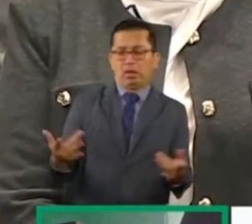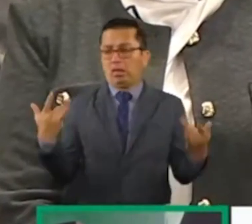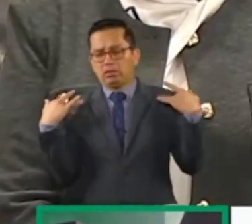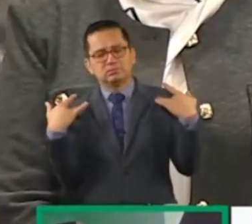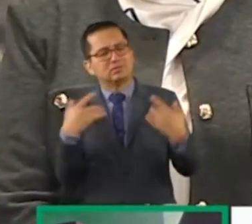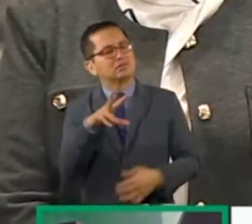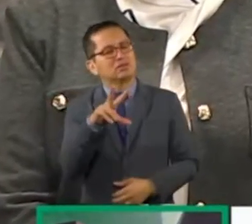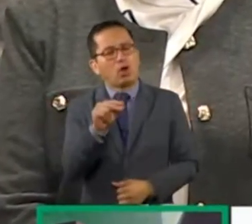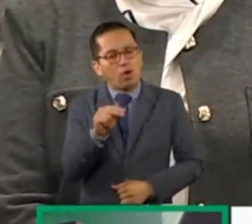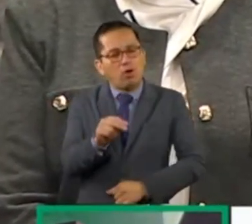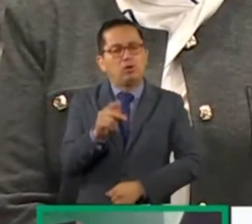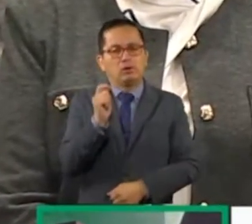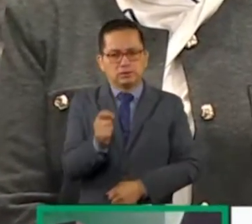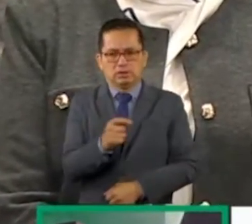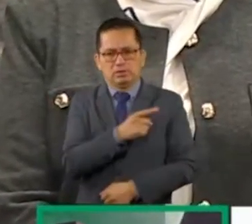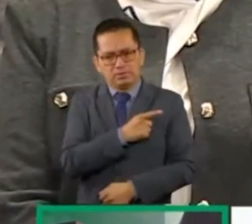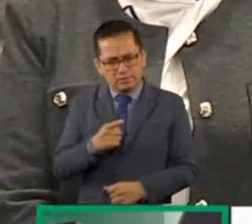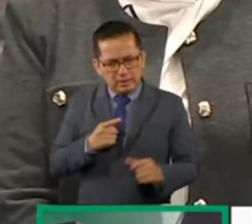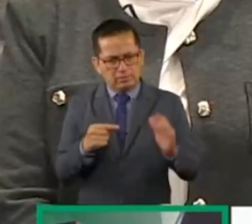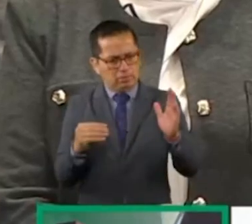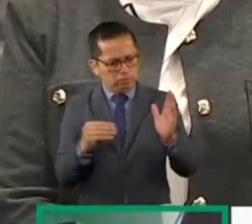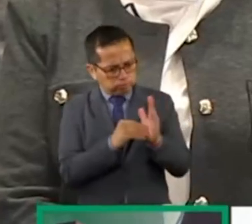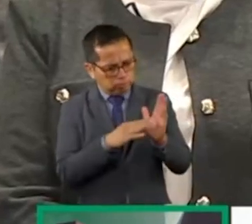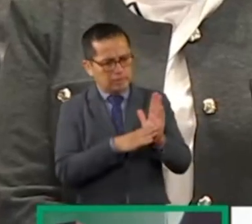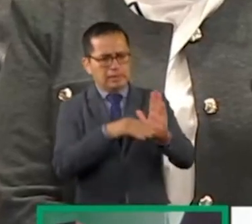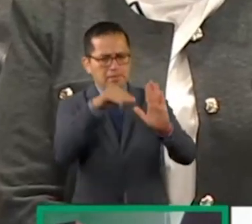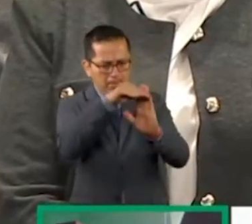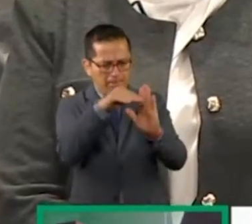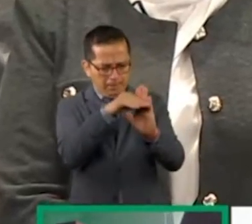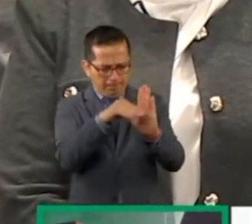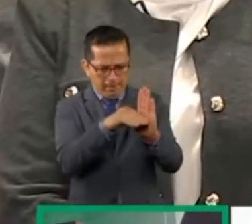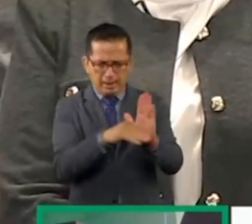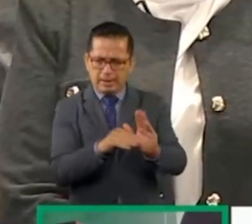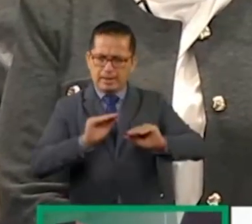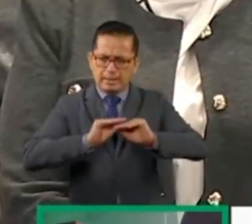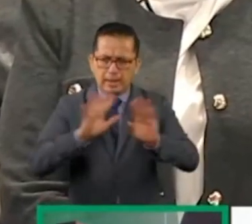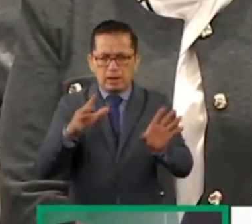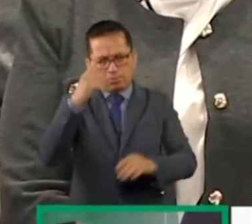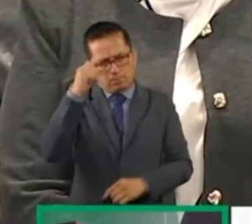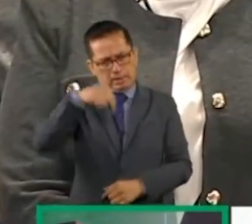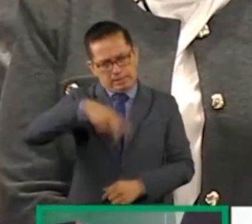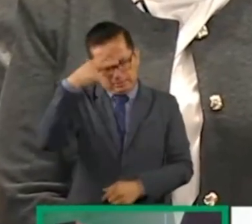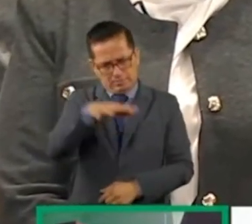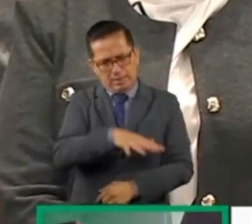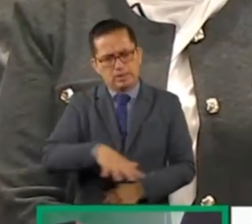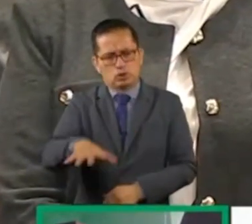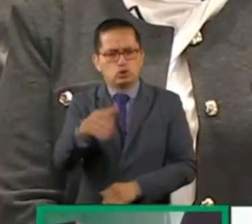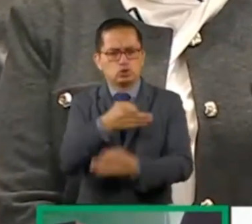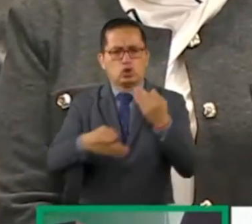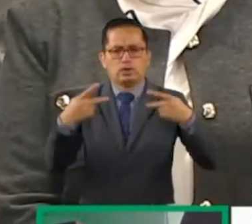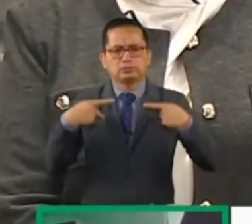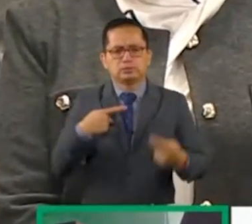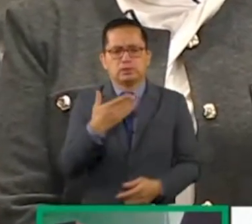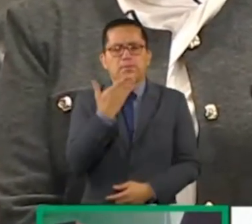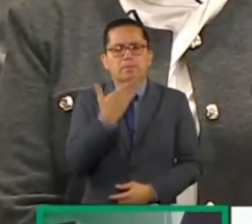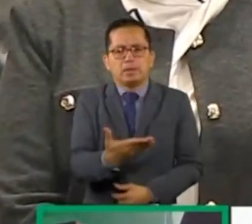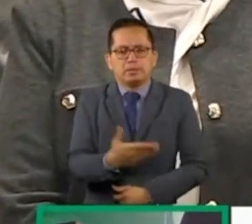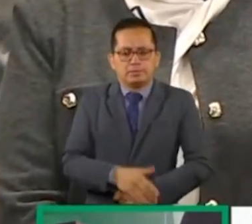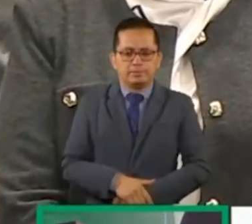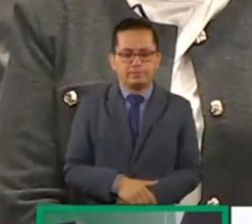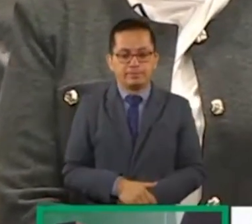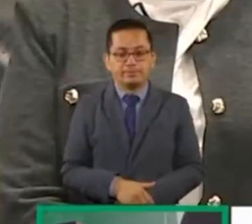es de establecer límites claros para el bien del pueblo de México. De igual manera, se resalta la